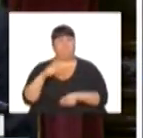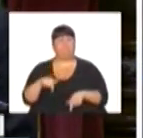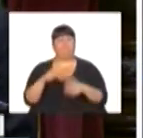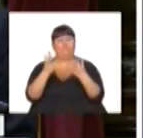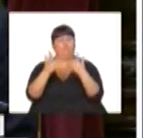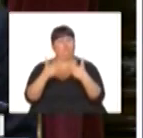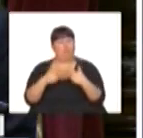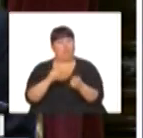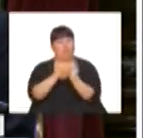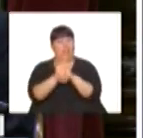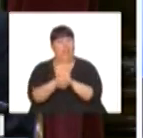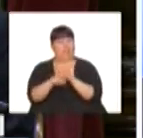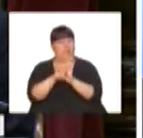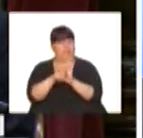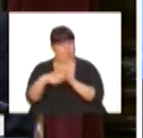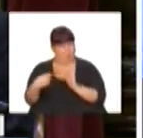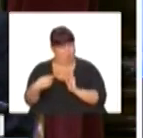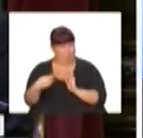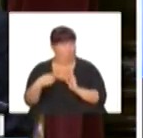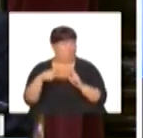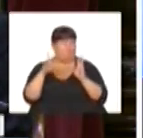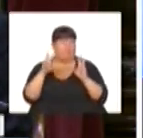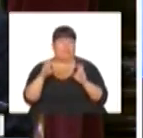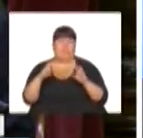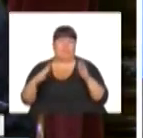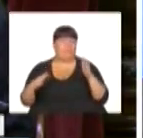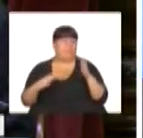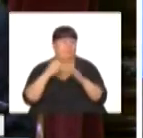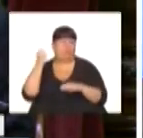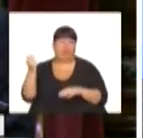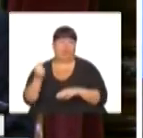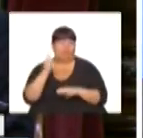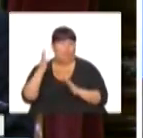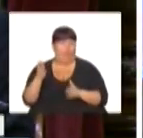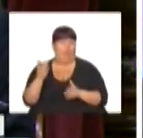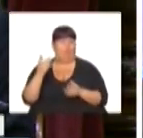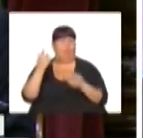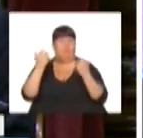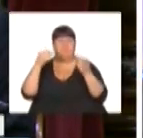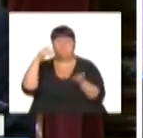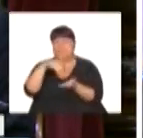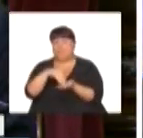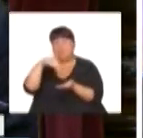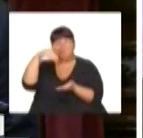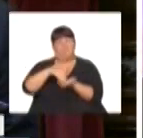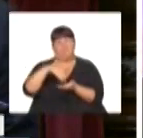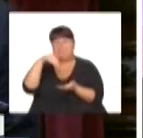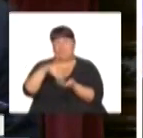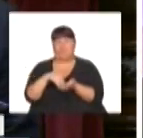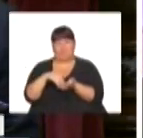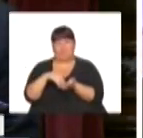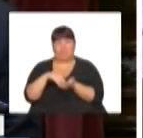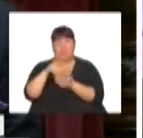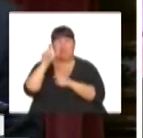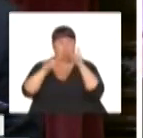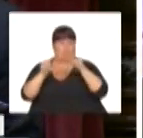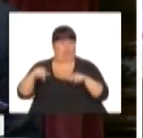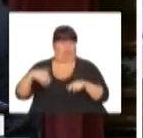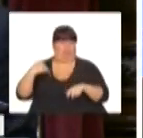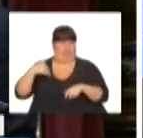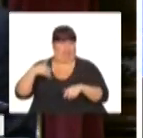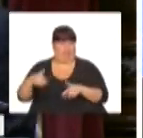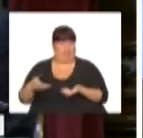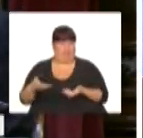confrontar contra ella. Sí, pero es un riesgo. La izquierda nunca tuvo posibilidades